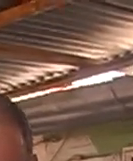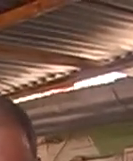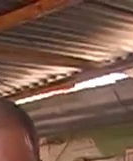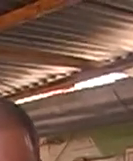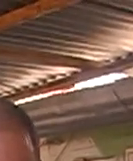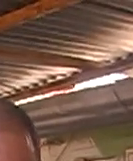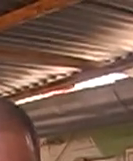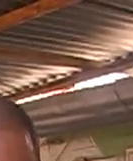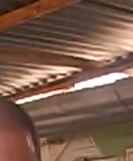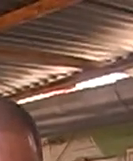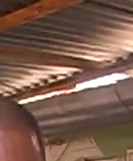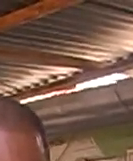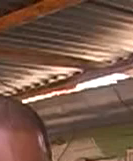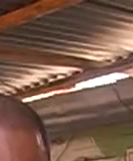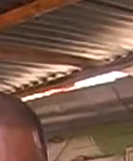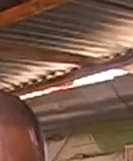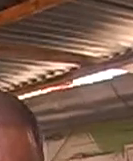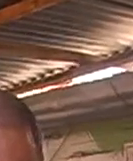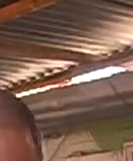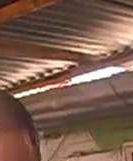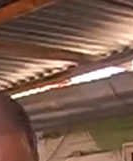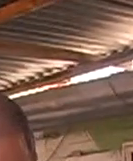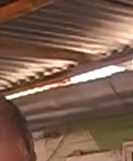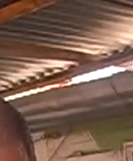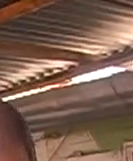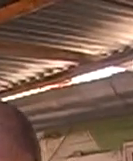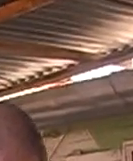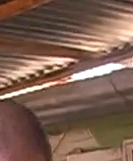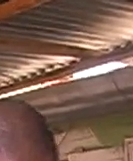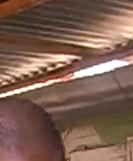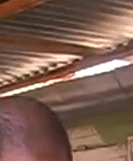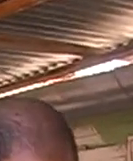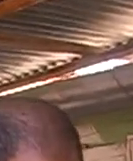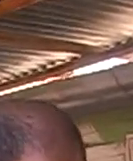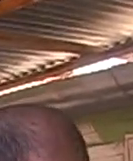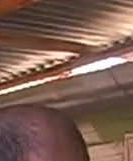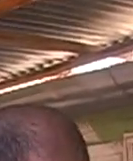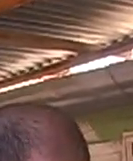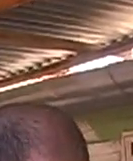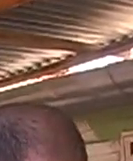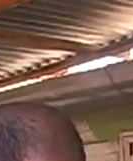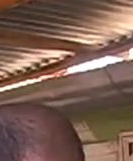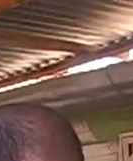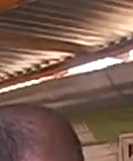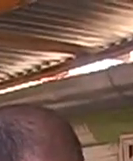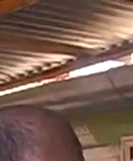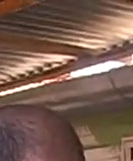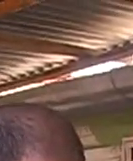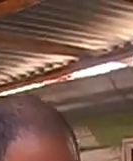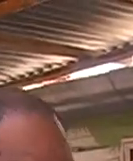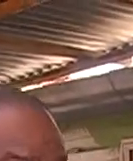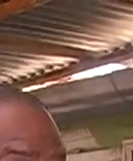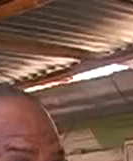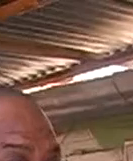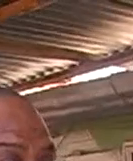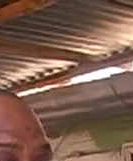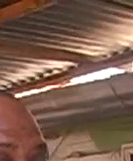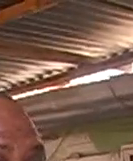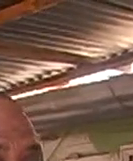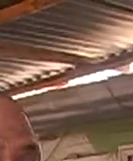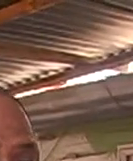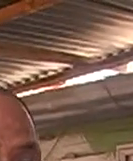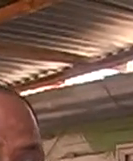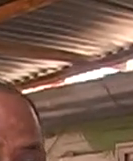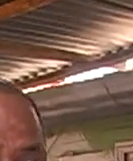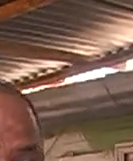de compañeros profesionales de la aplicación de soldadura, a todos los compañeros que me apoyaron en esta